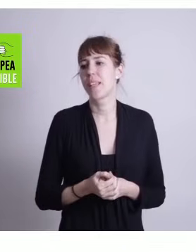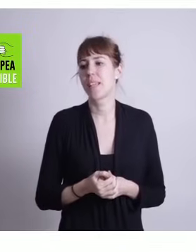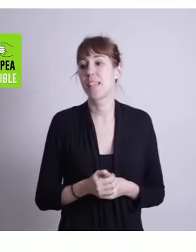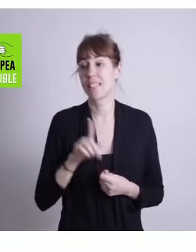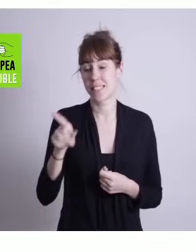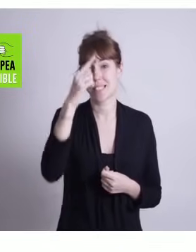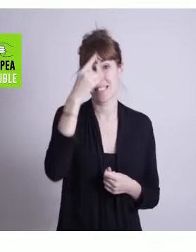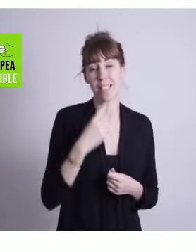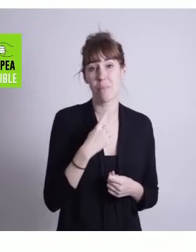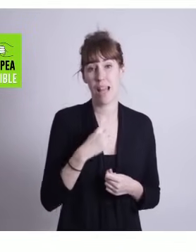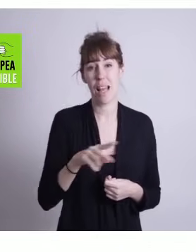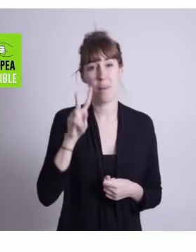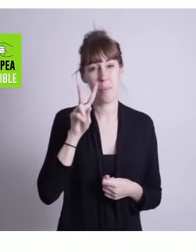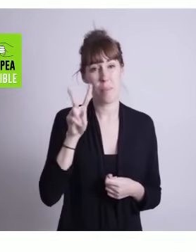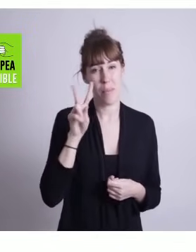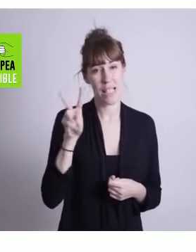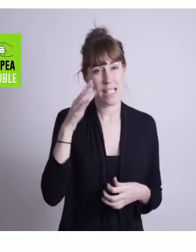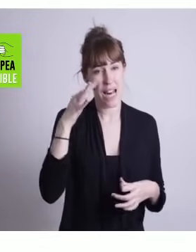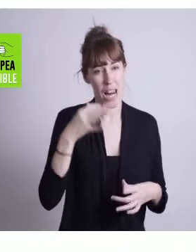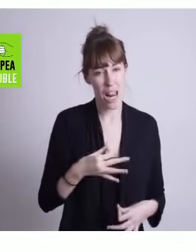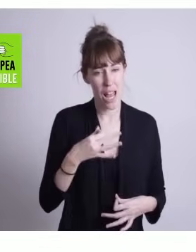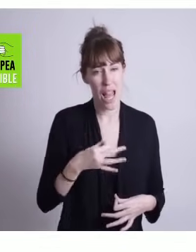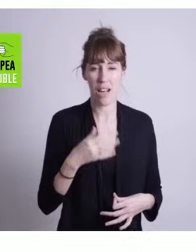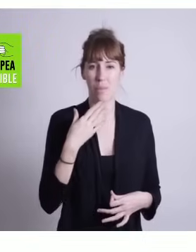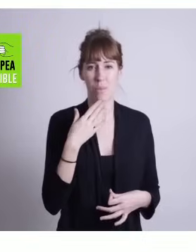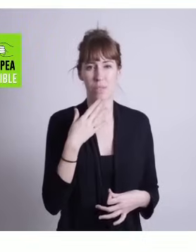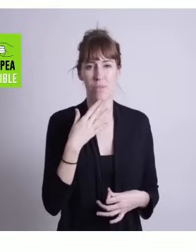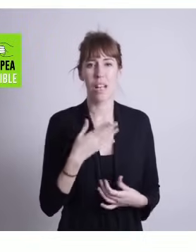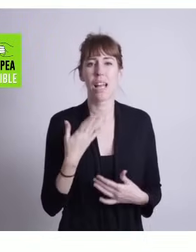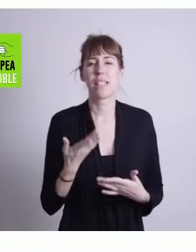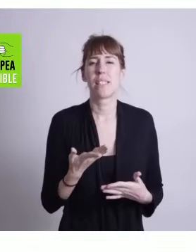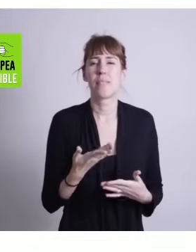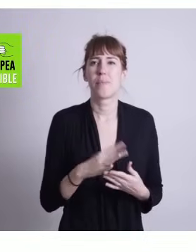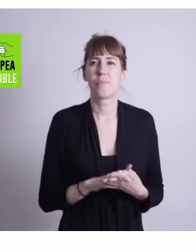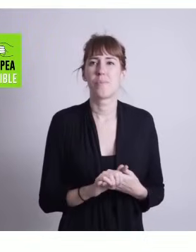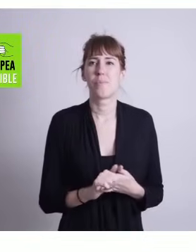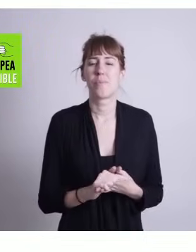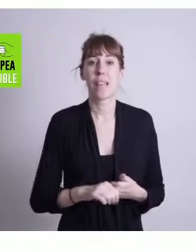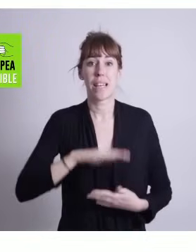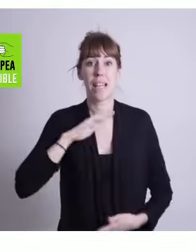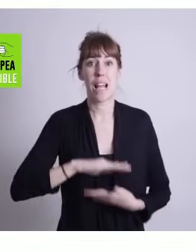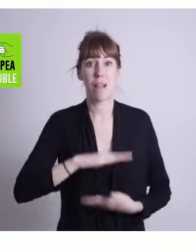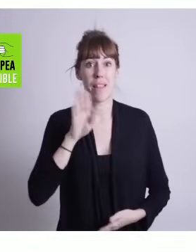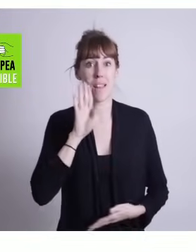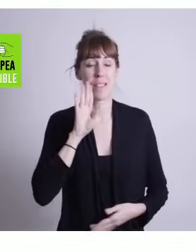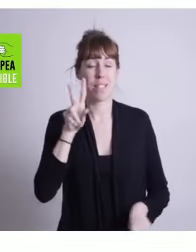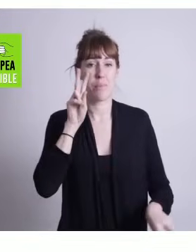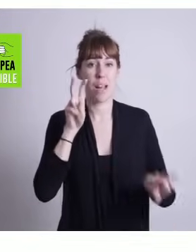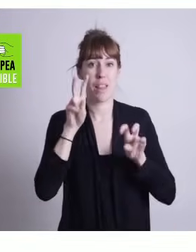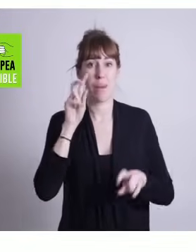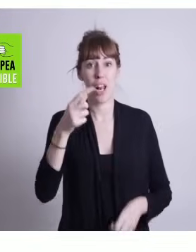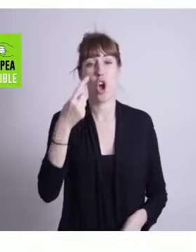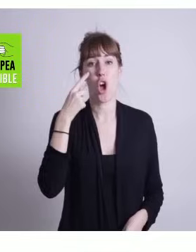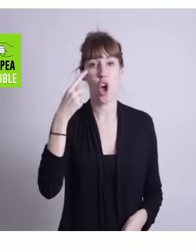En esta imagen ya empezamos a ver lo que representa realmente el despertar de esta capacidad de percibir con nuestro